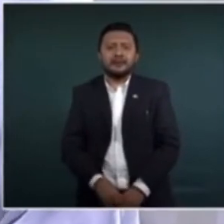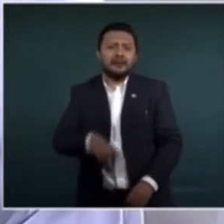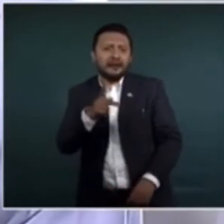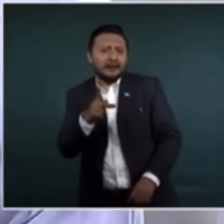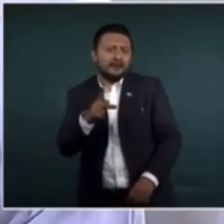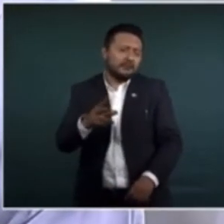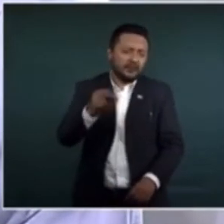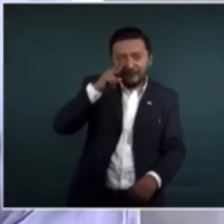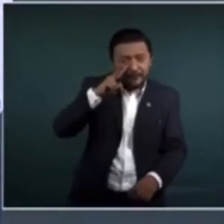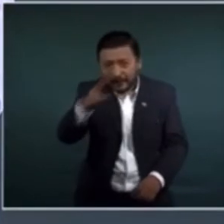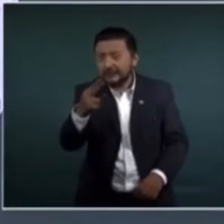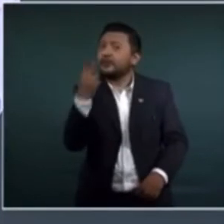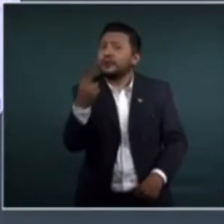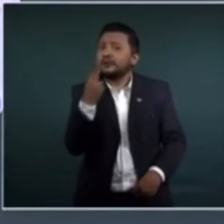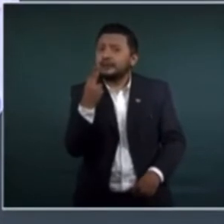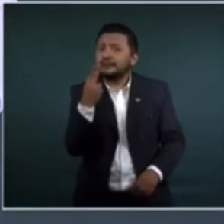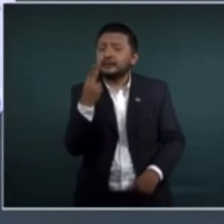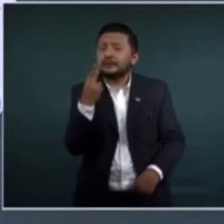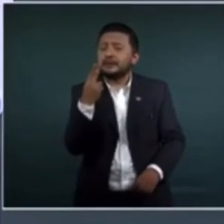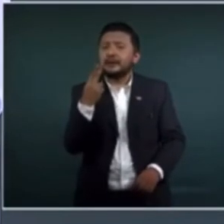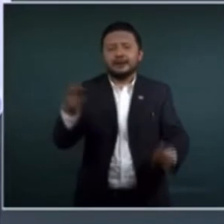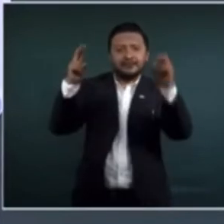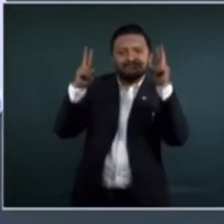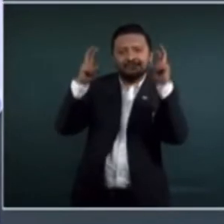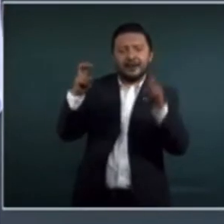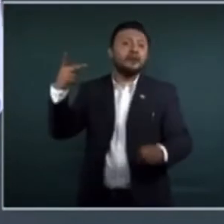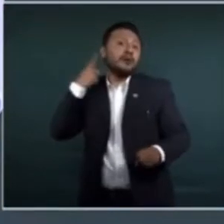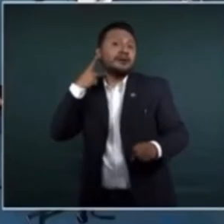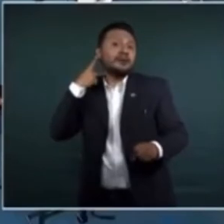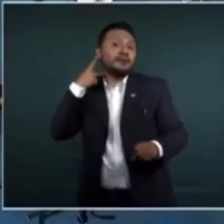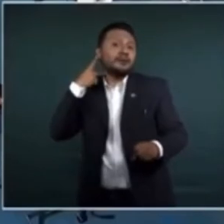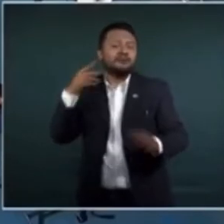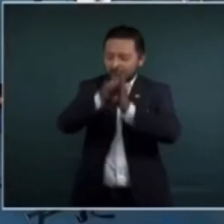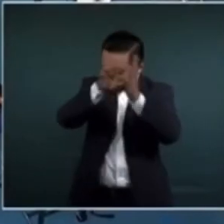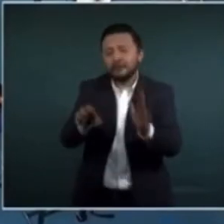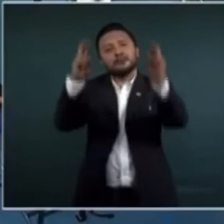inmiscuirse, tratarse, utilizarse en asuntos políticos, como es el tema